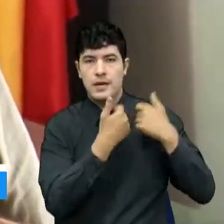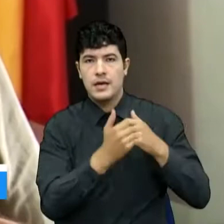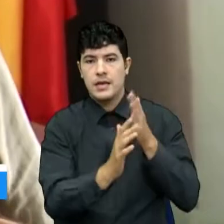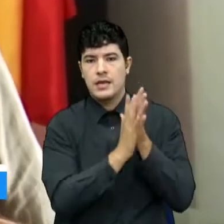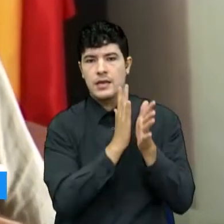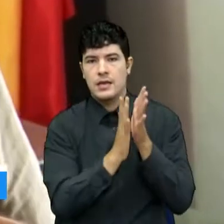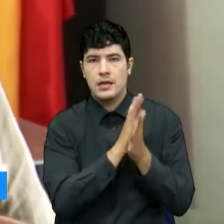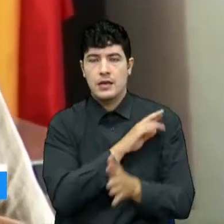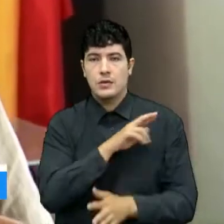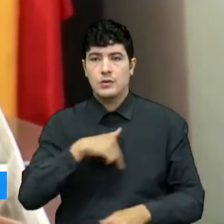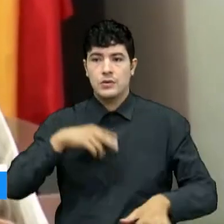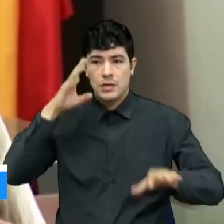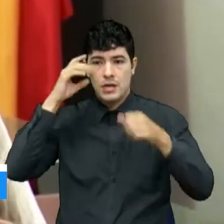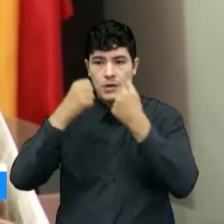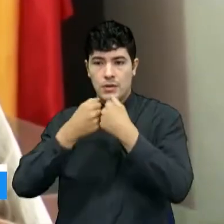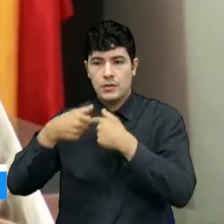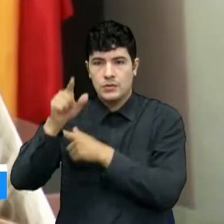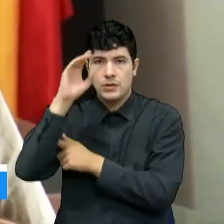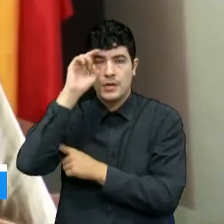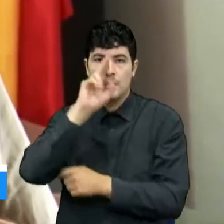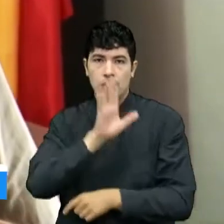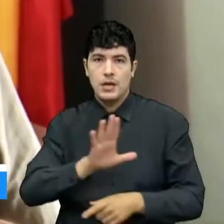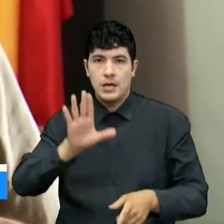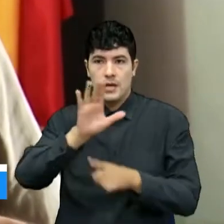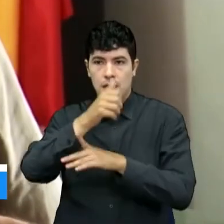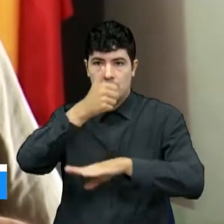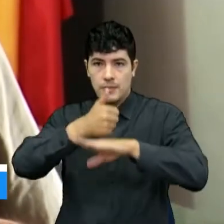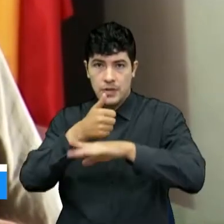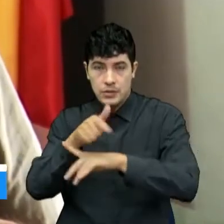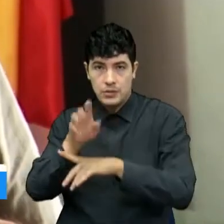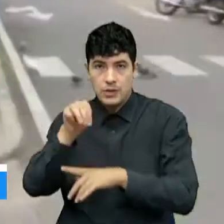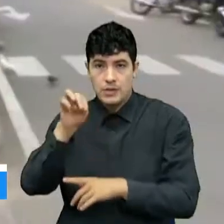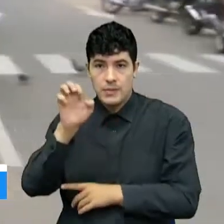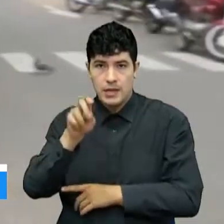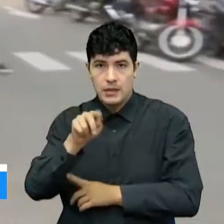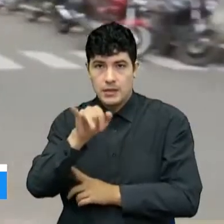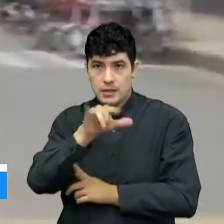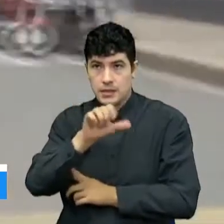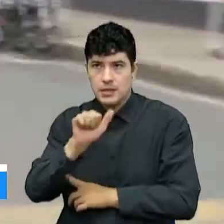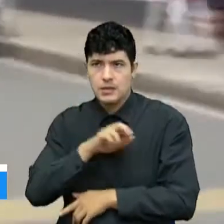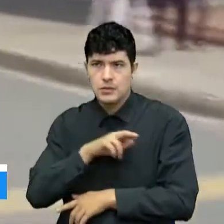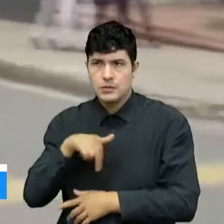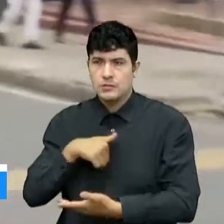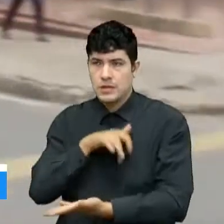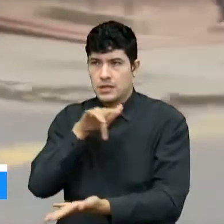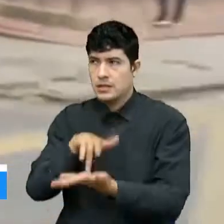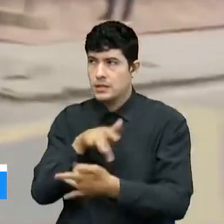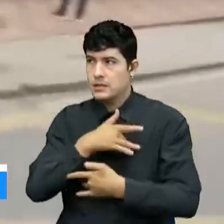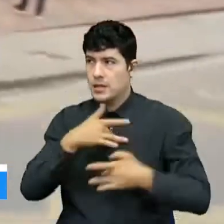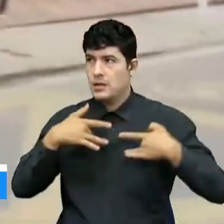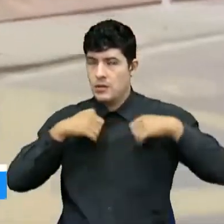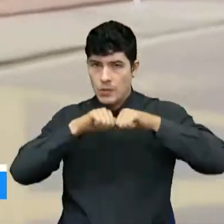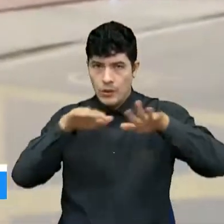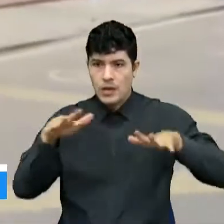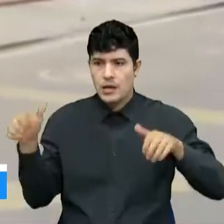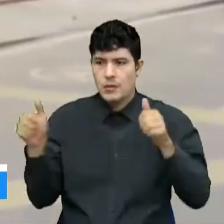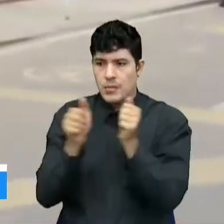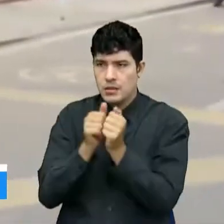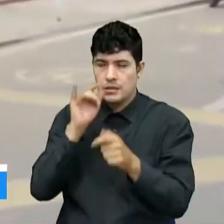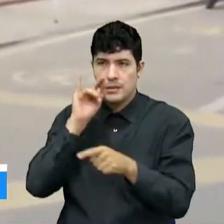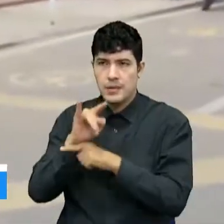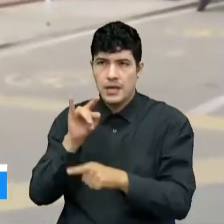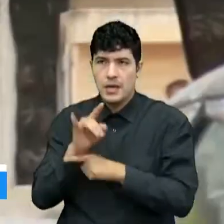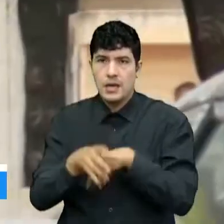junto con la policía nacional encabeza el teniente mantilla hacemos presencia y salud pública también nos acompaña y se